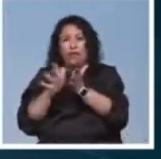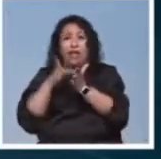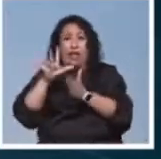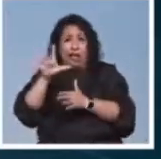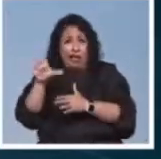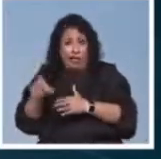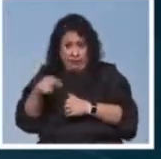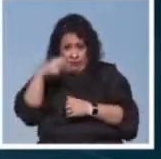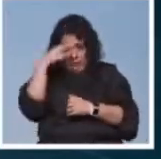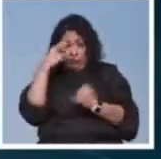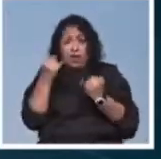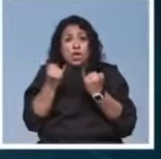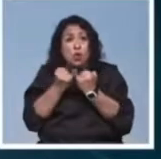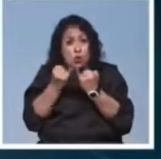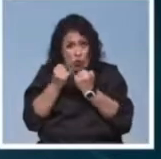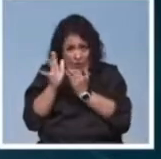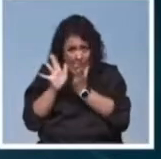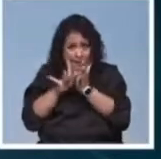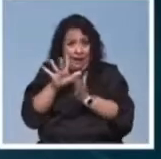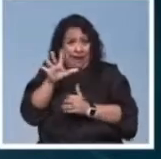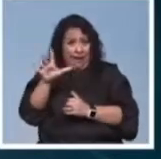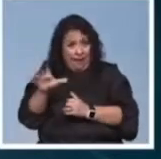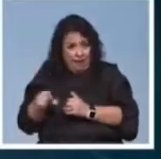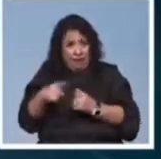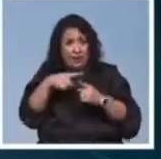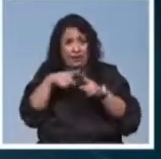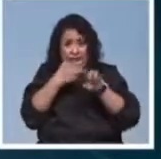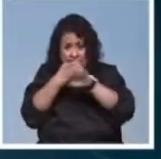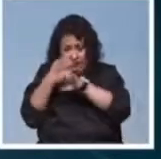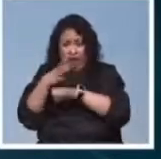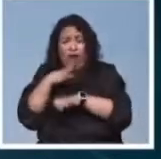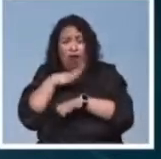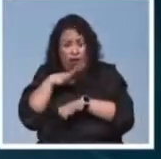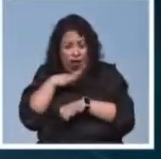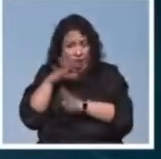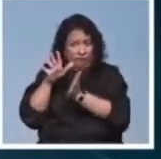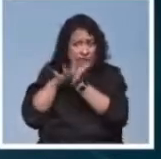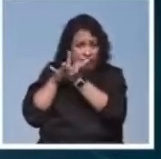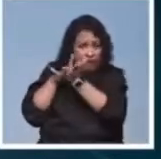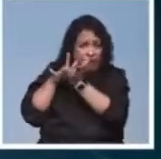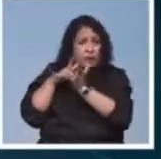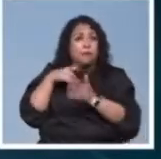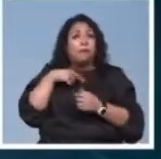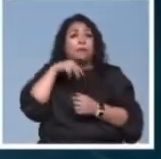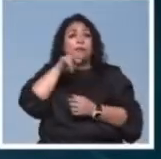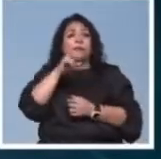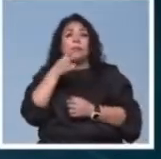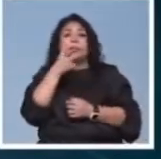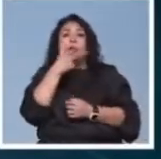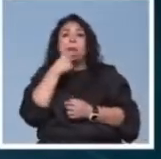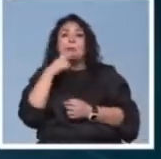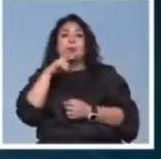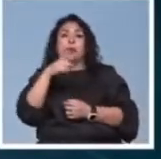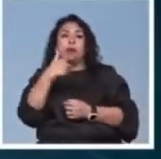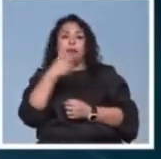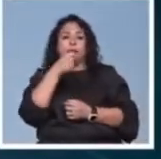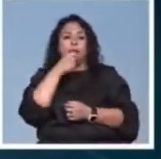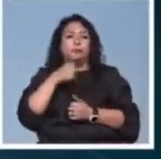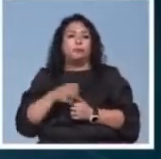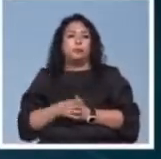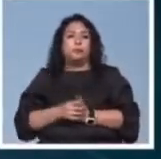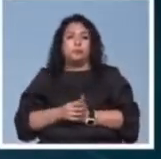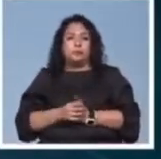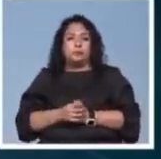En México también tenemos influencia africana en diferentes estados. Noticias 22, Víctor Gaspar.